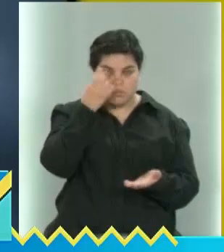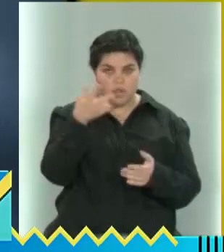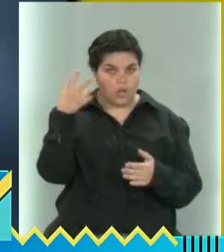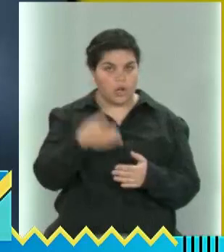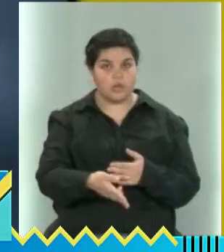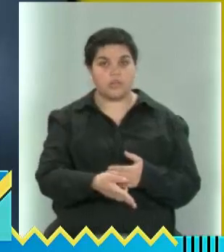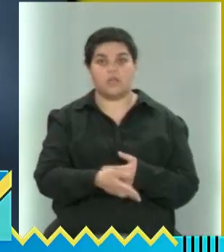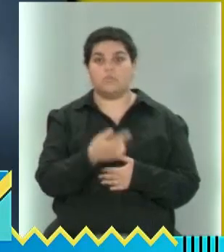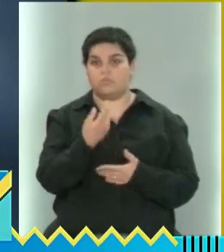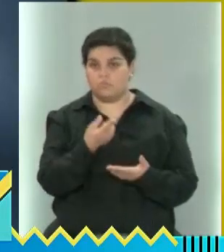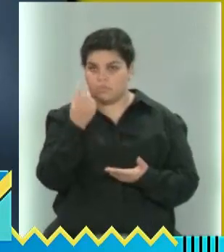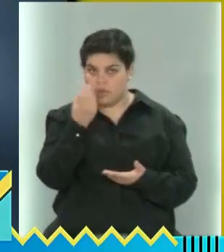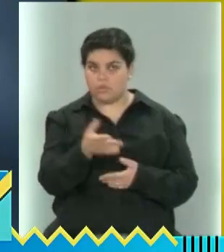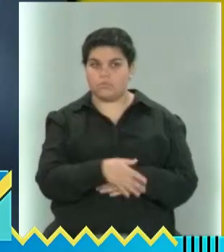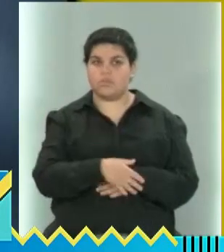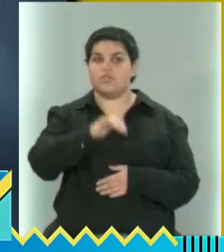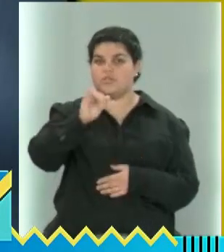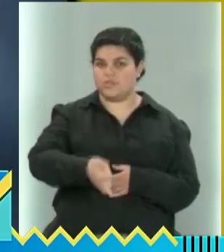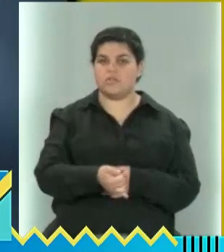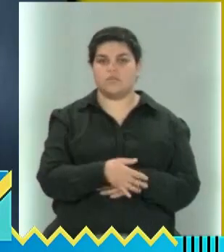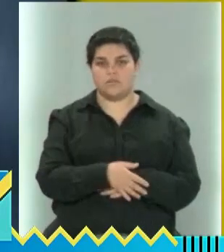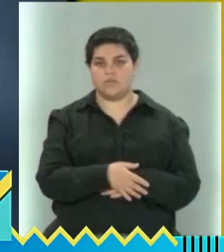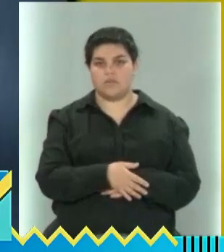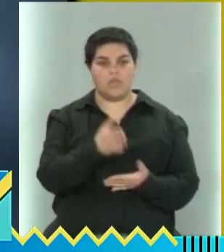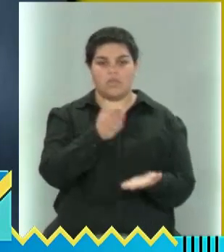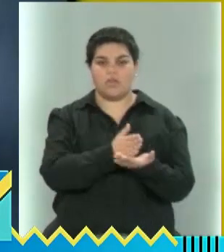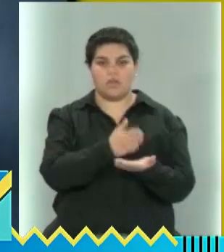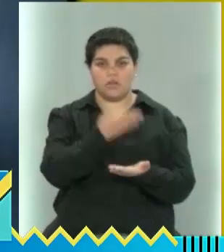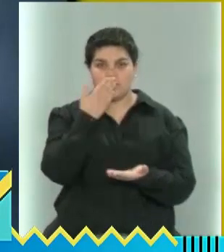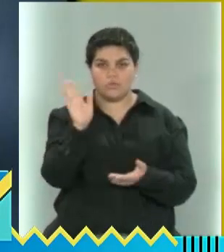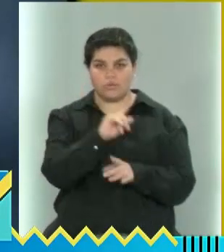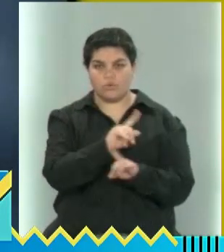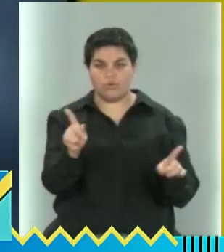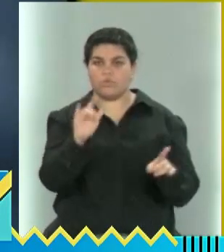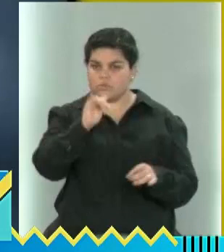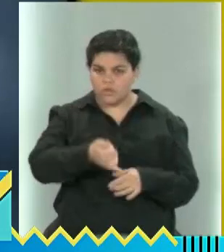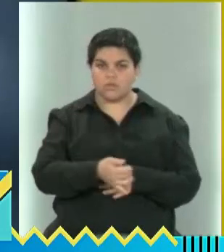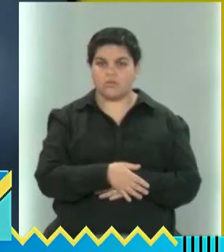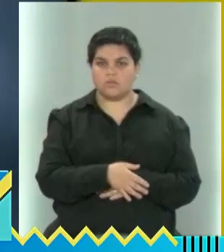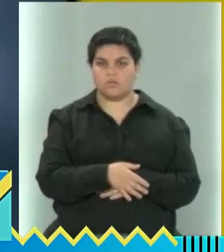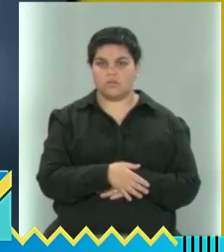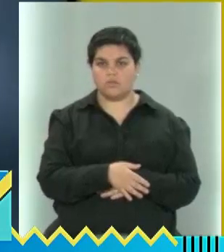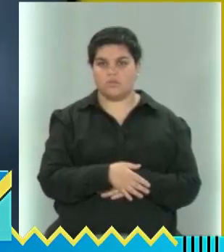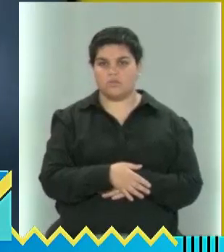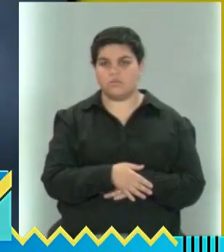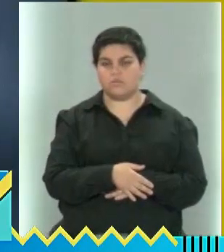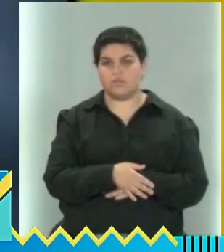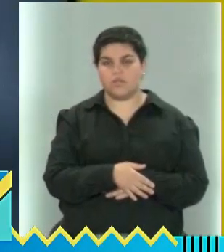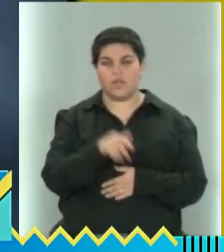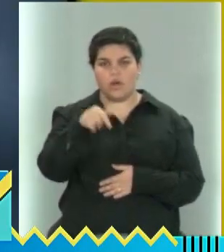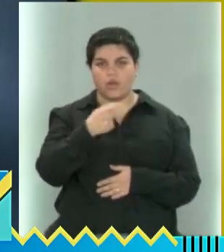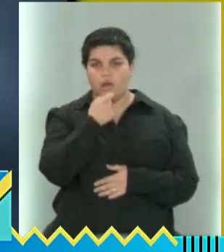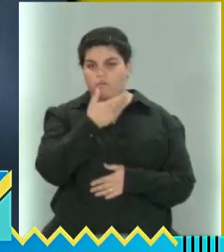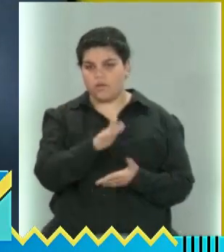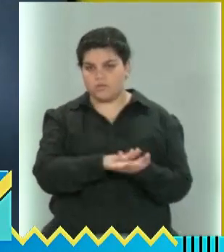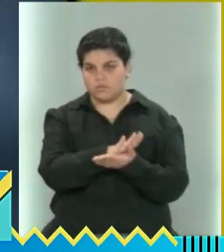cortado, pero creo que sí hay derechos vulnerados. Y te voy a responder diciéndote algo muy simple. Los